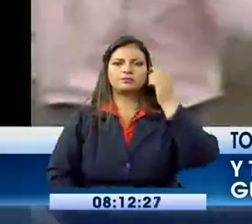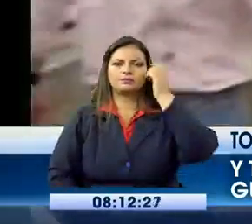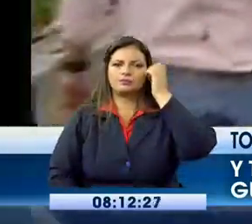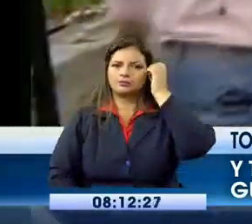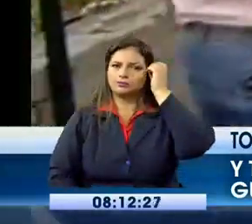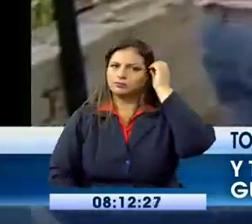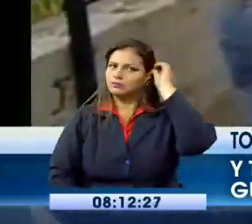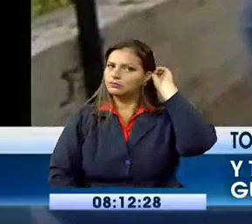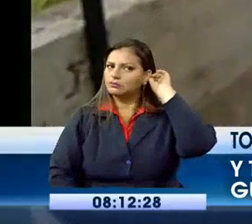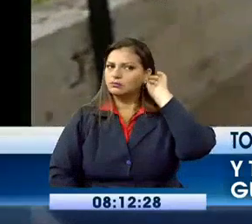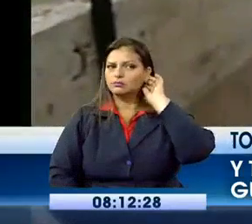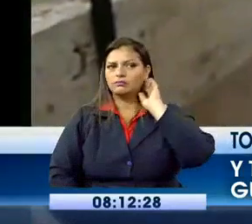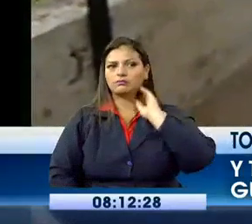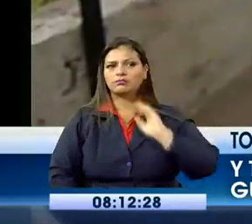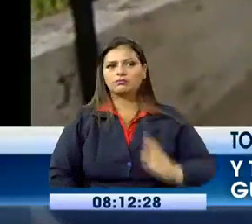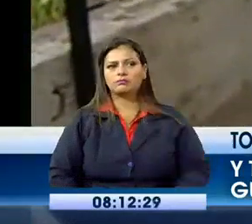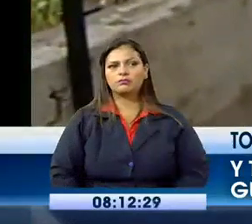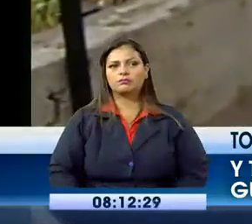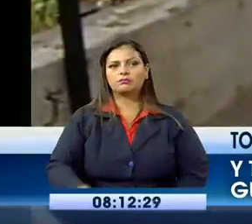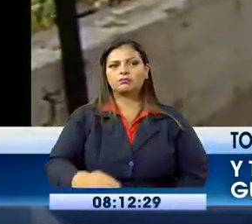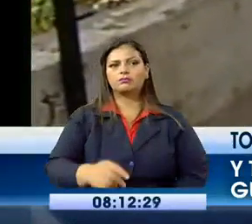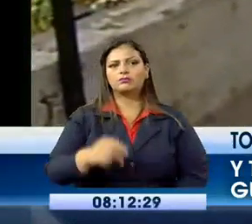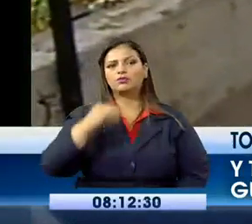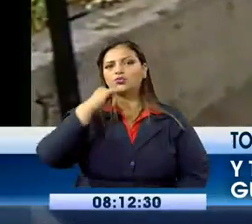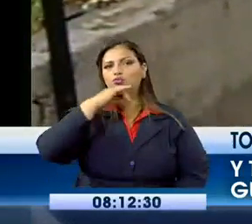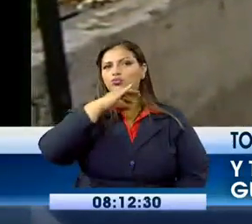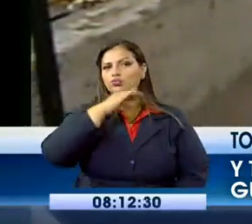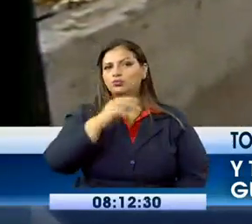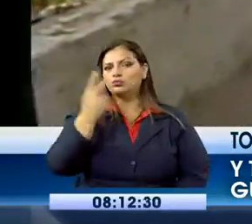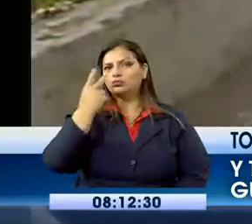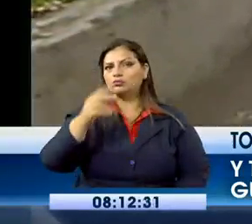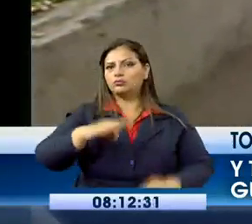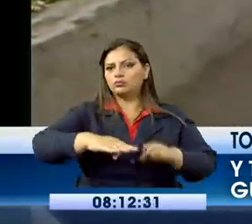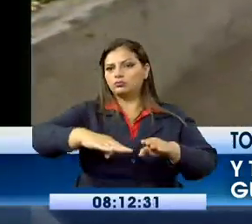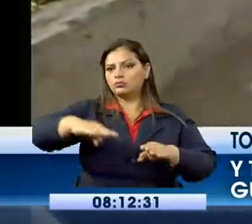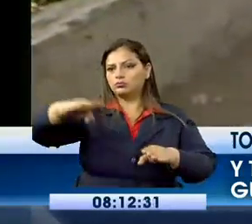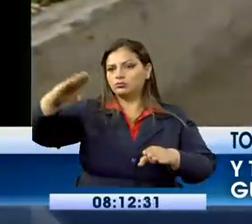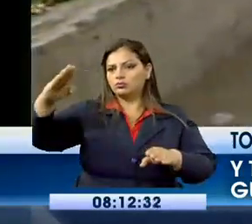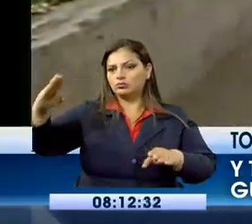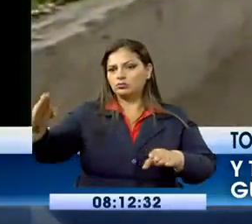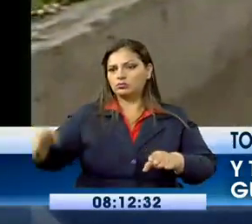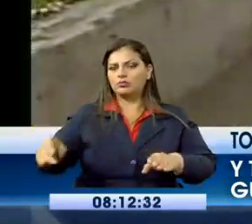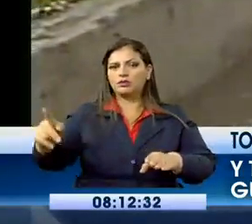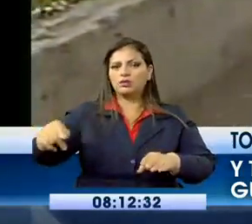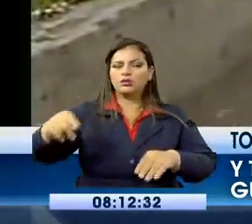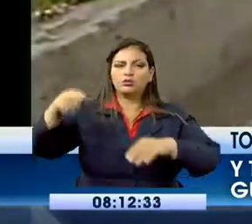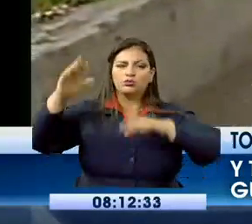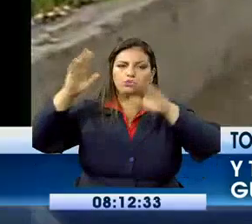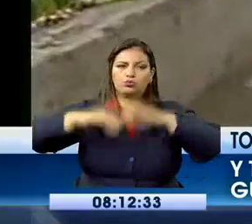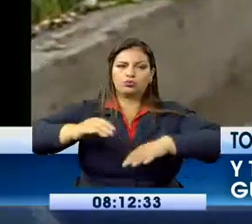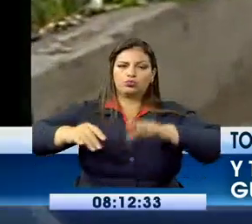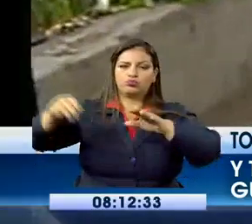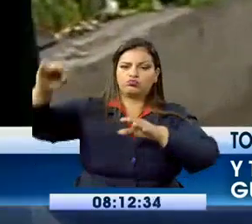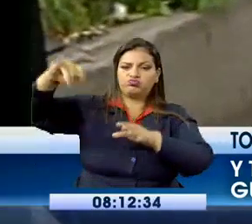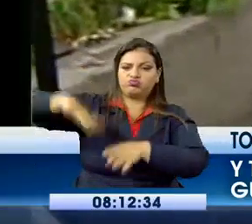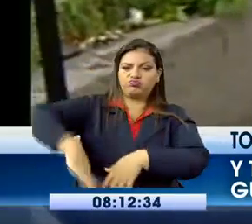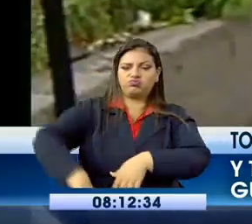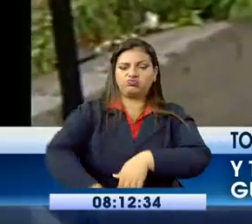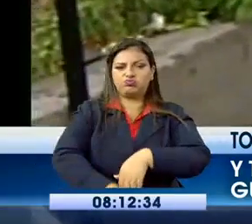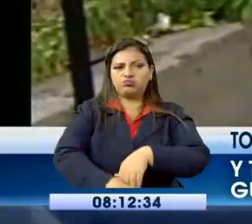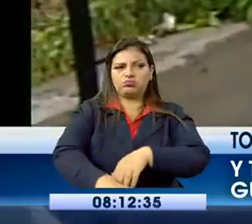esto es agua con lodo, incluso hay restos pétreos que son los que bajan del cerro. Y ese es el, sí, eso es lo que tengo miedo de caerme de pronto en